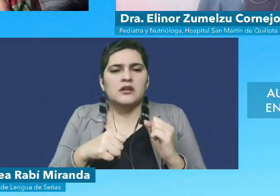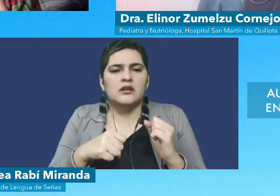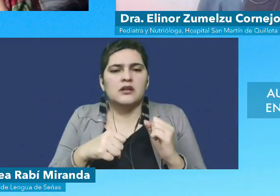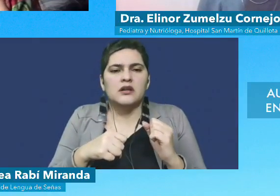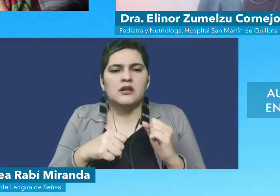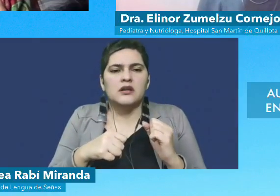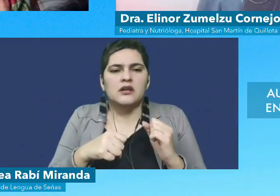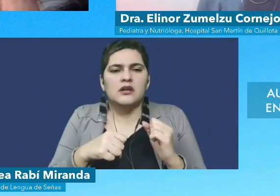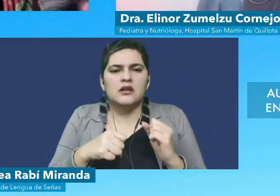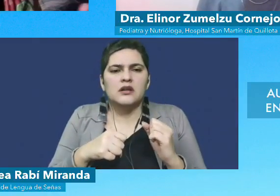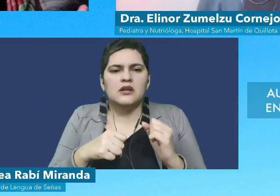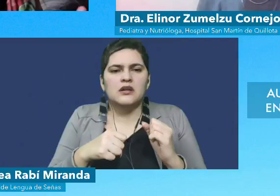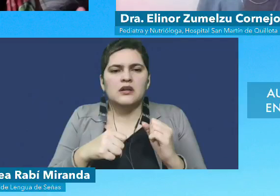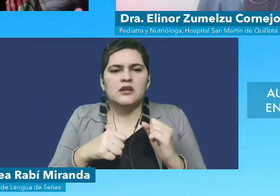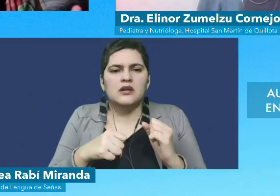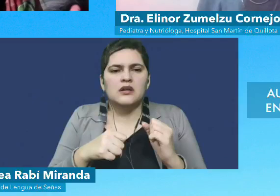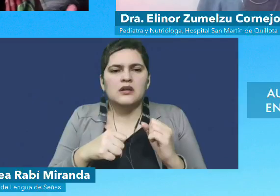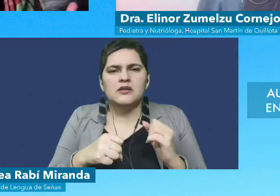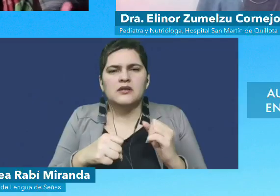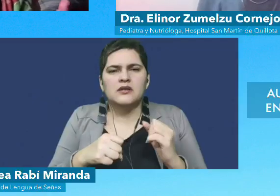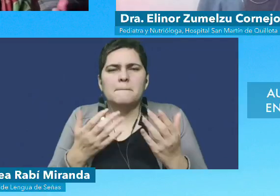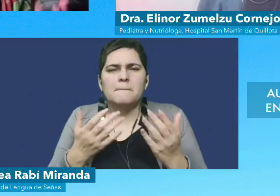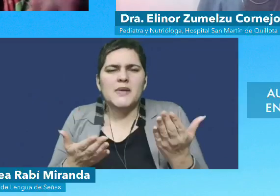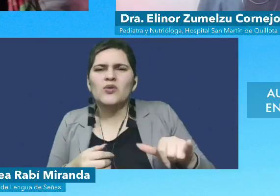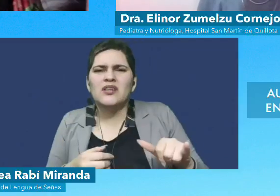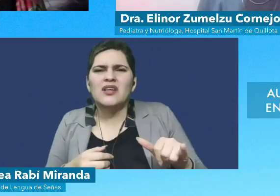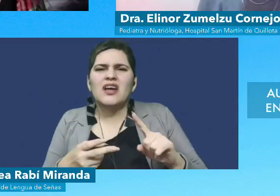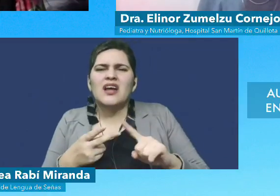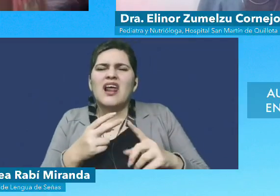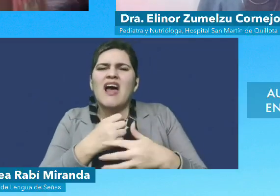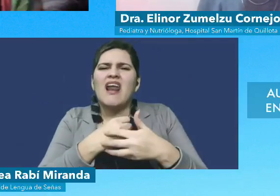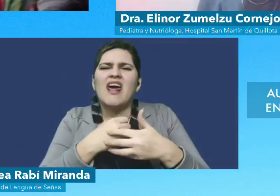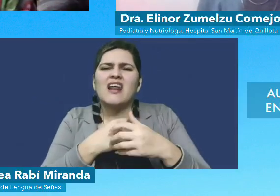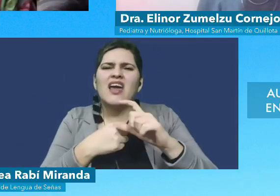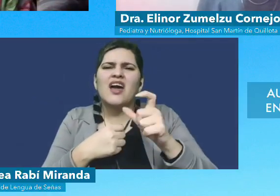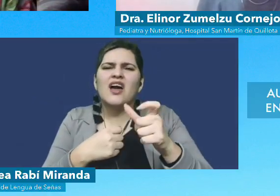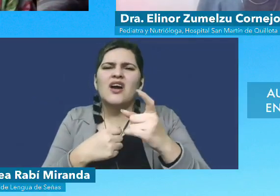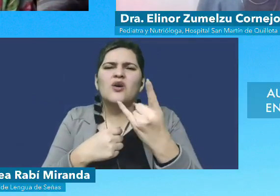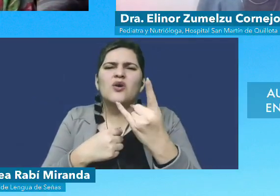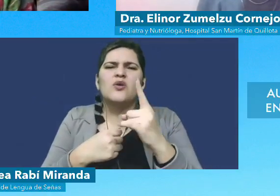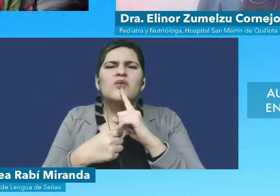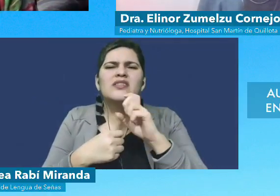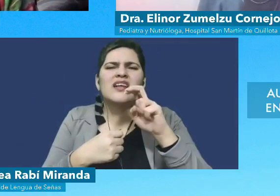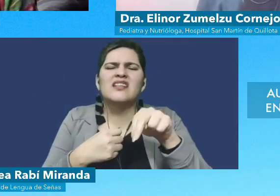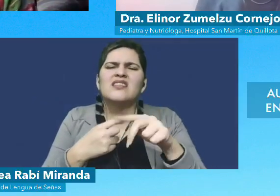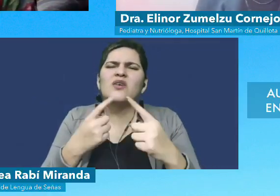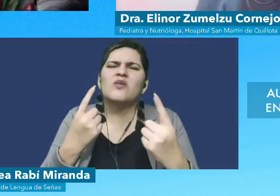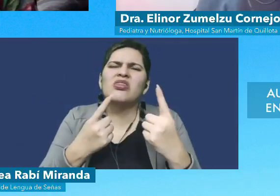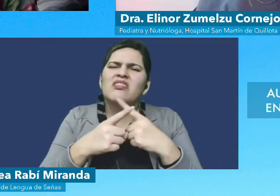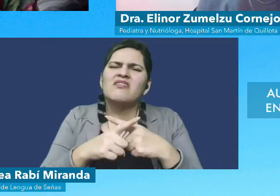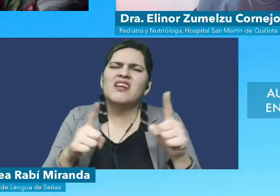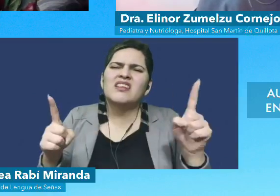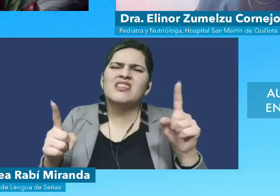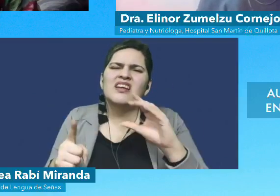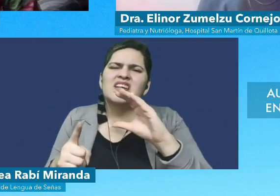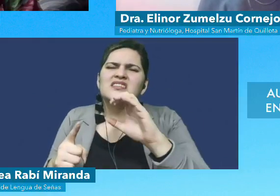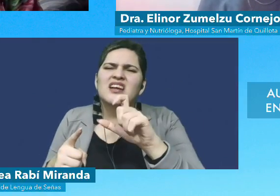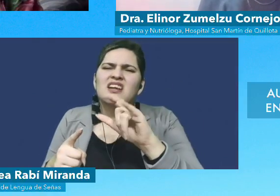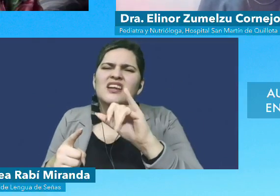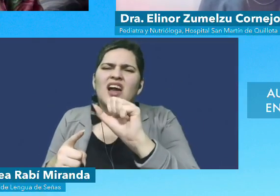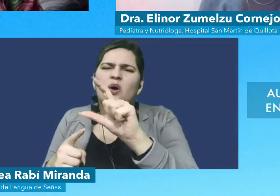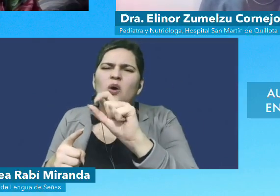que no le gusta y es alérgico al gluten. ¿Cuál es la diferencia entre celíaco y alérgico al gluten? La enfermedad celíaca es